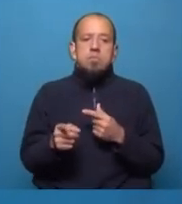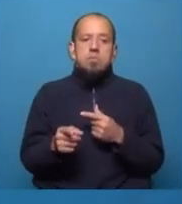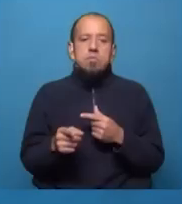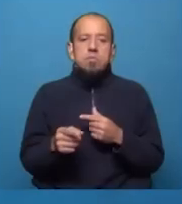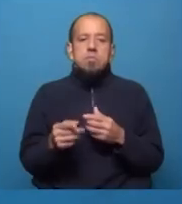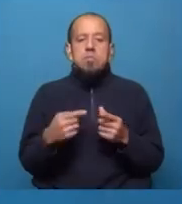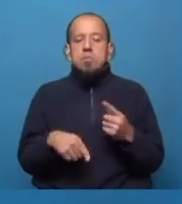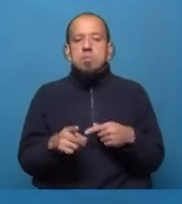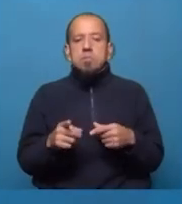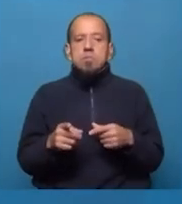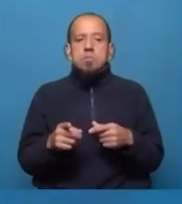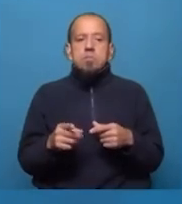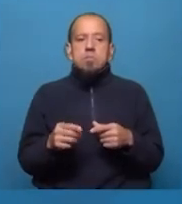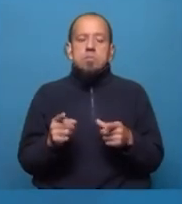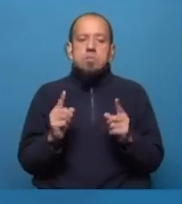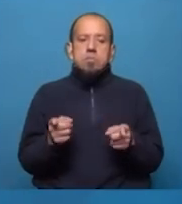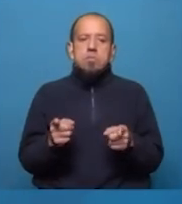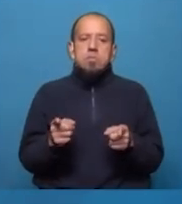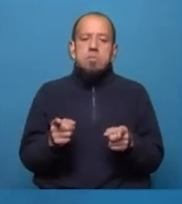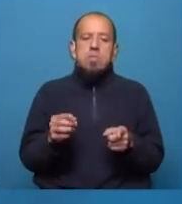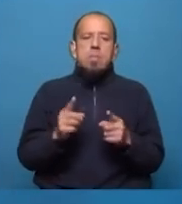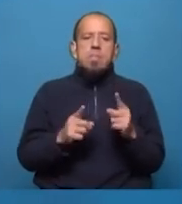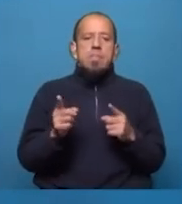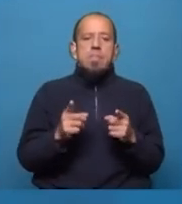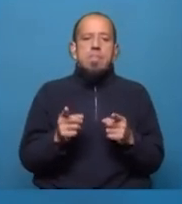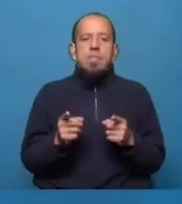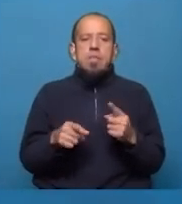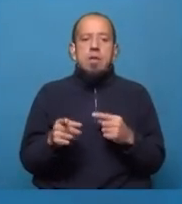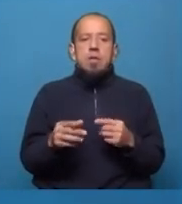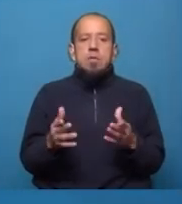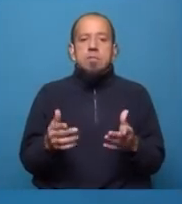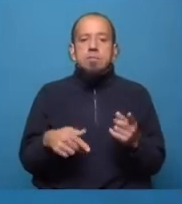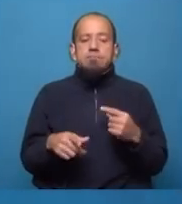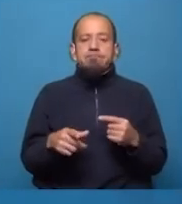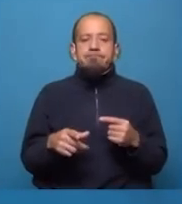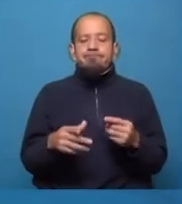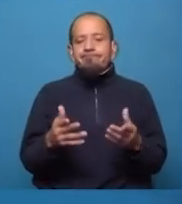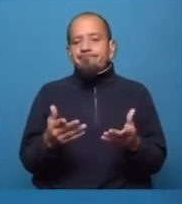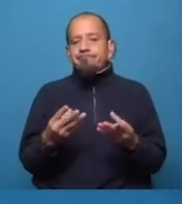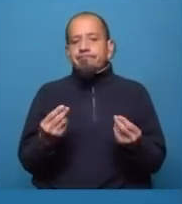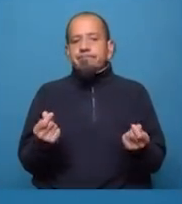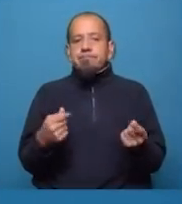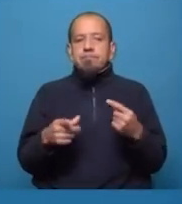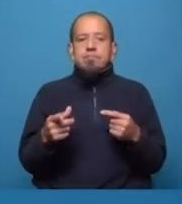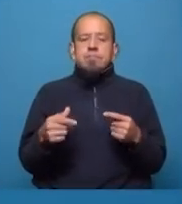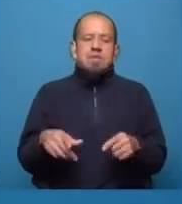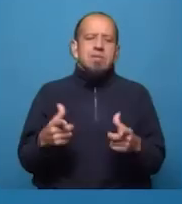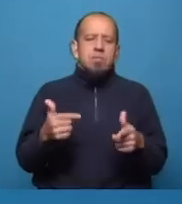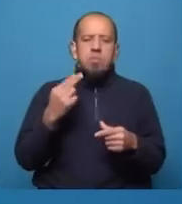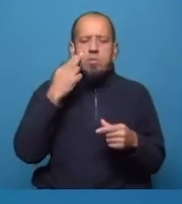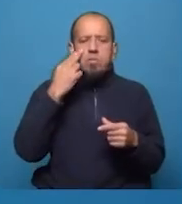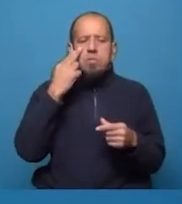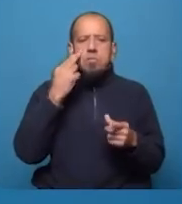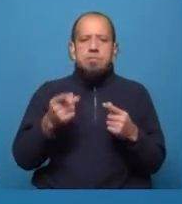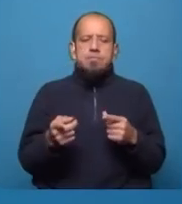pero también ahí atrás de algunos planteos está la poca percepción de riesgo ya no acá No hay problema porque